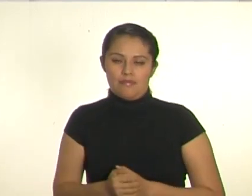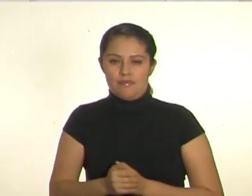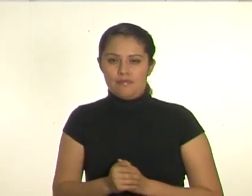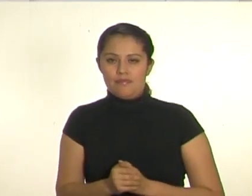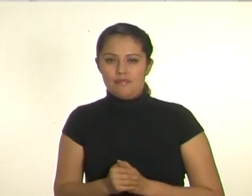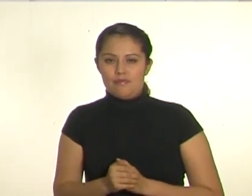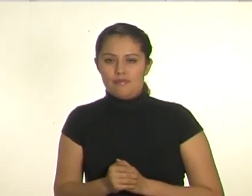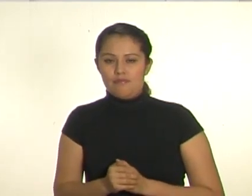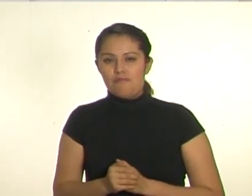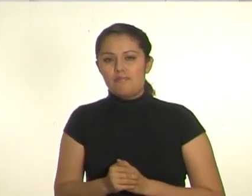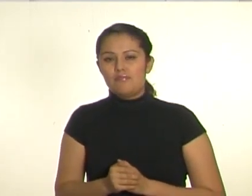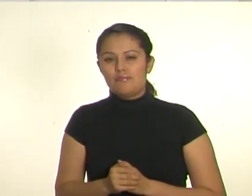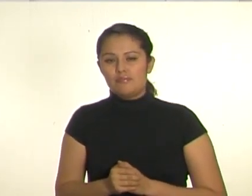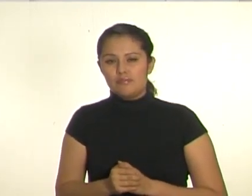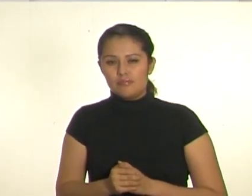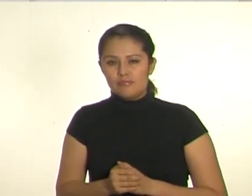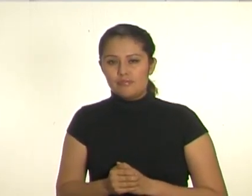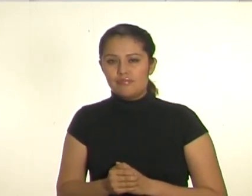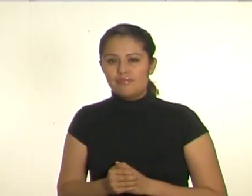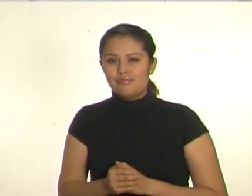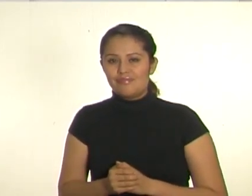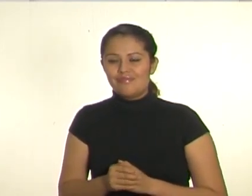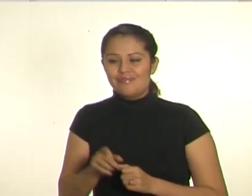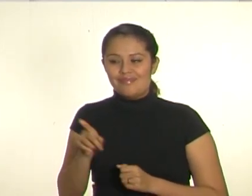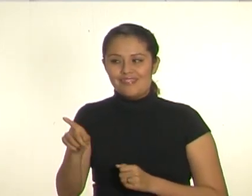todo y salimos a buscar al perro.